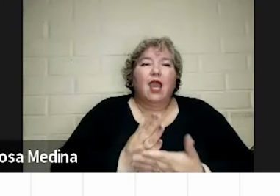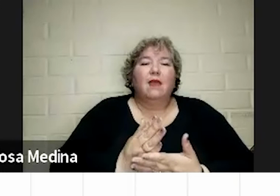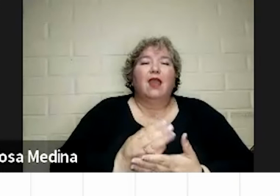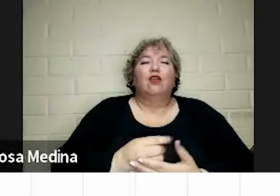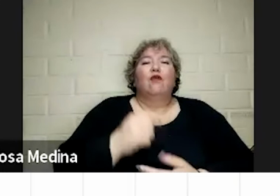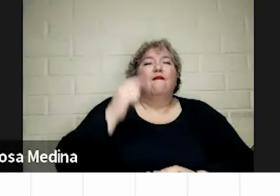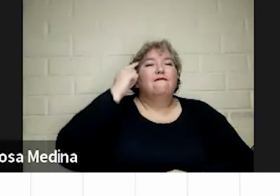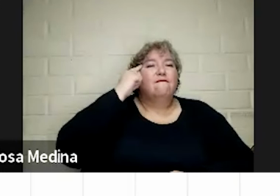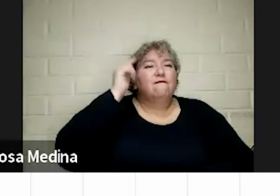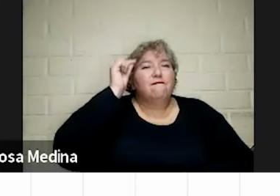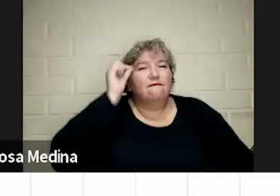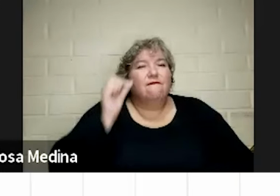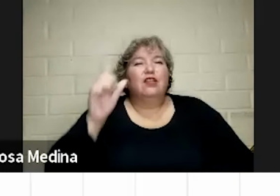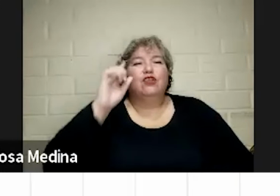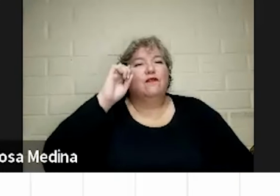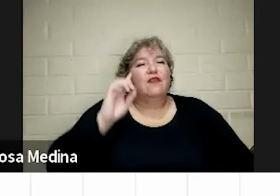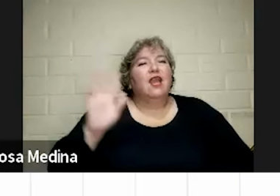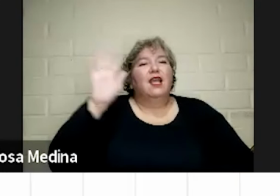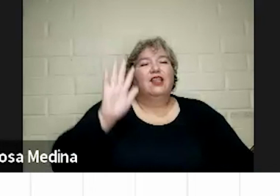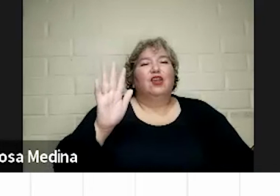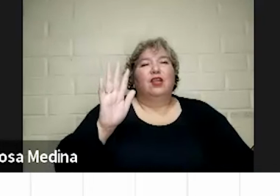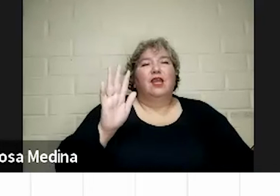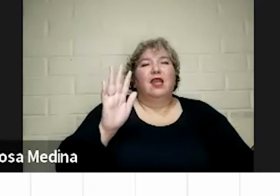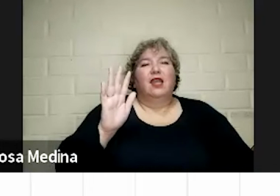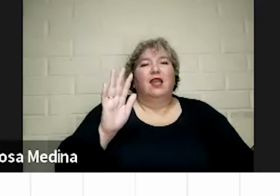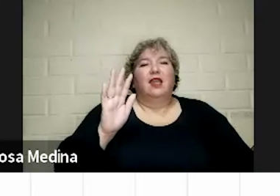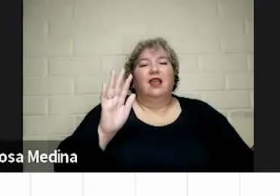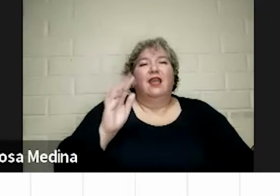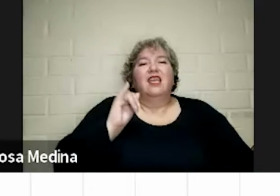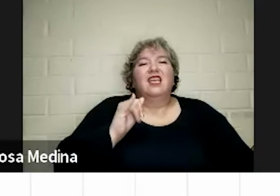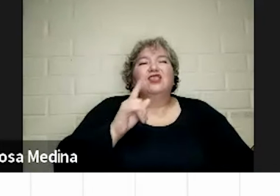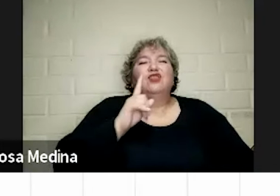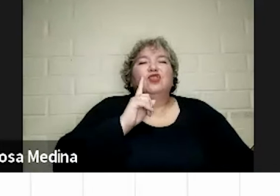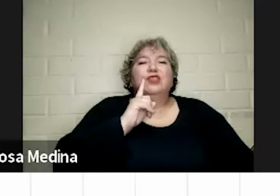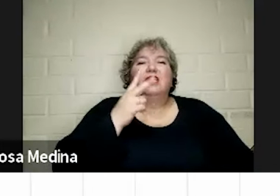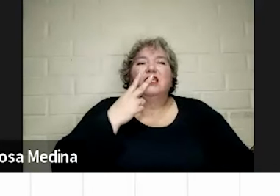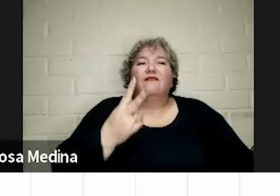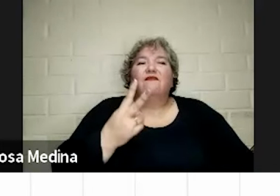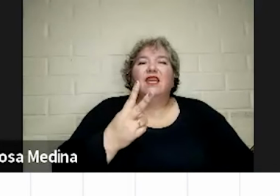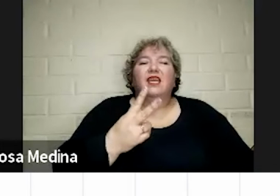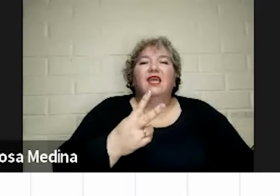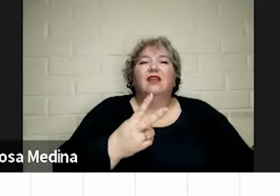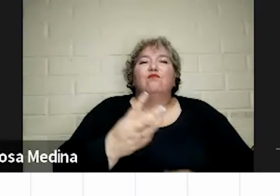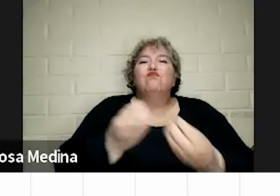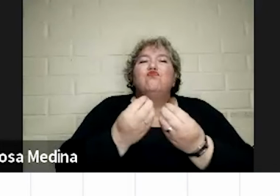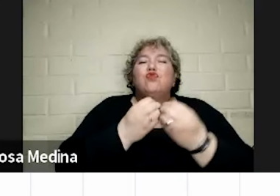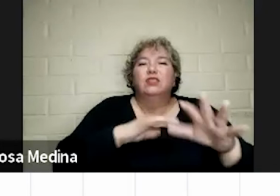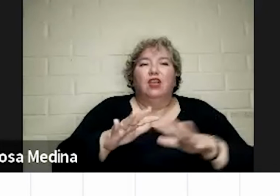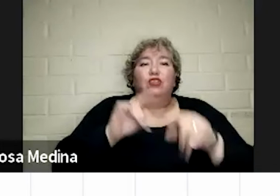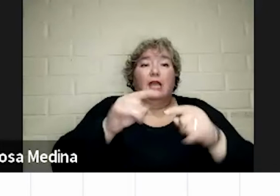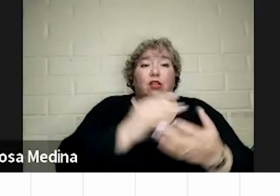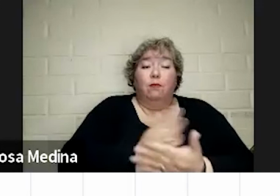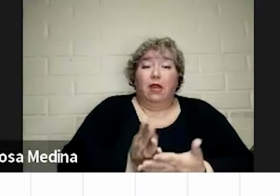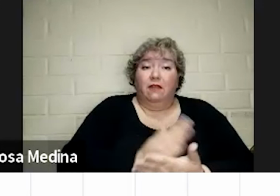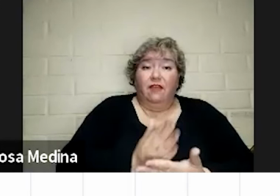no filosofía, con la teoría de Vygotsky, y tiene muchas de estas cosas. Y estos son planificaciones de lo que van a